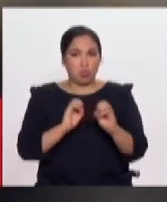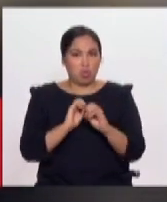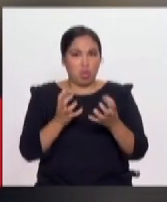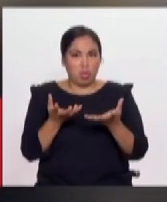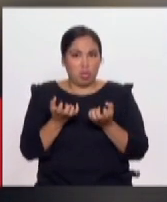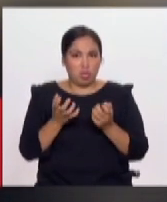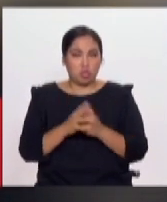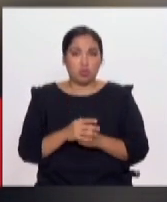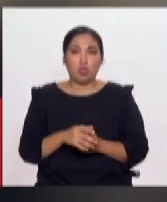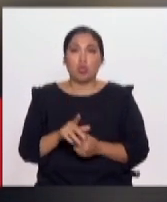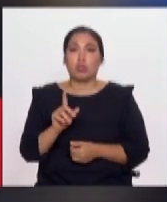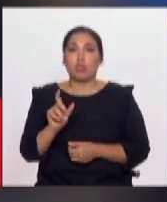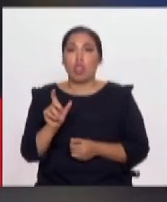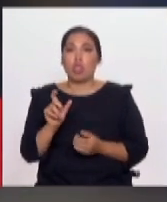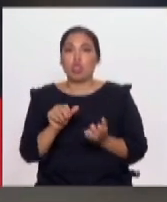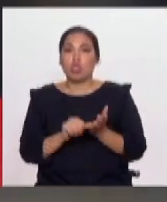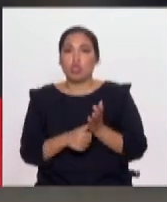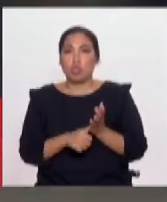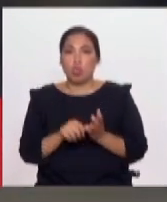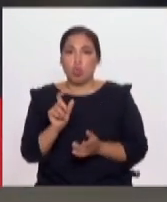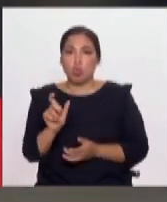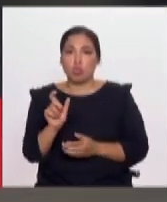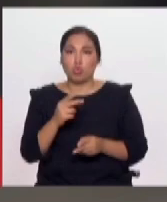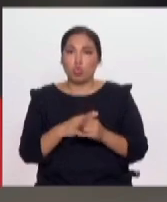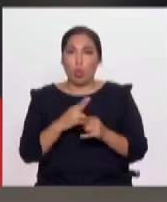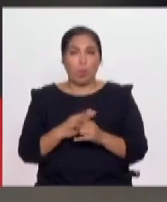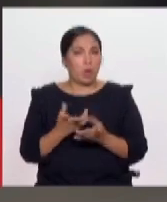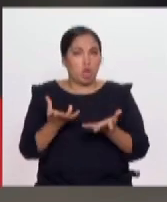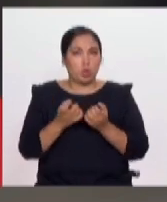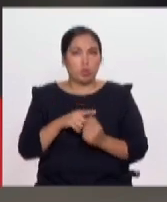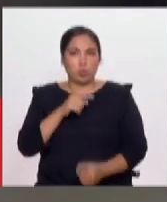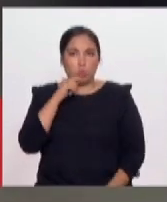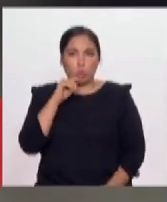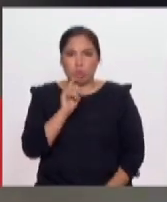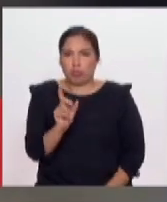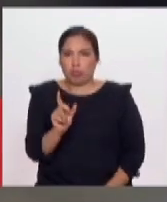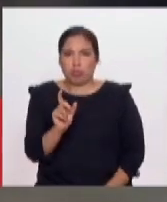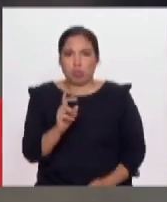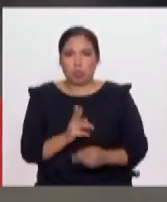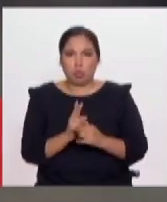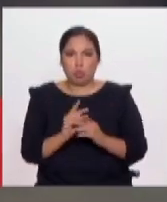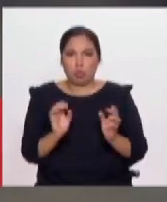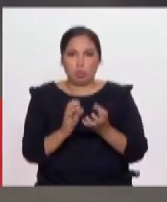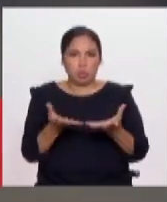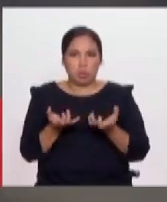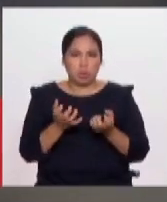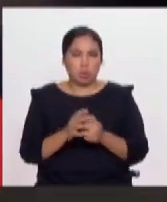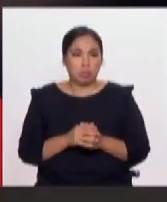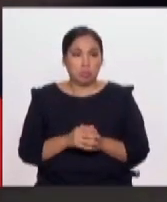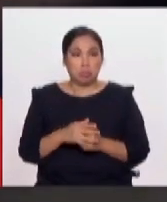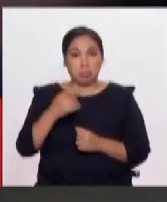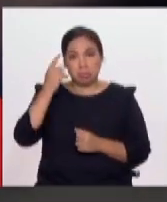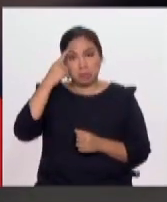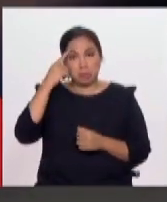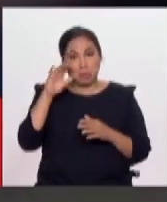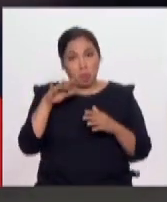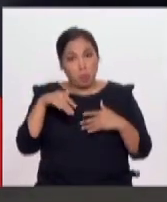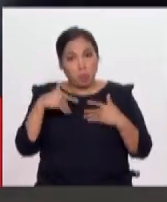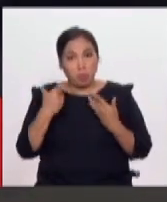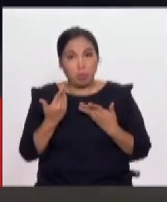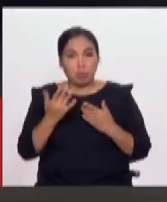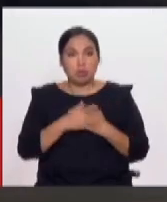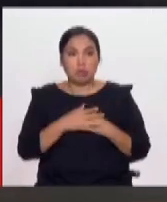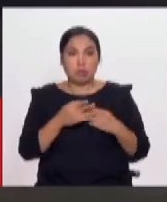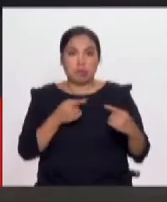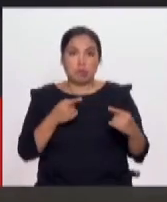quiso identificarse. Ese fue, digamos, alguna de las trabas que la víctima puso. Nos imaginamos que era un tema de amedrentamiento por parte